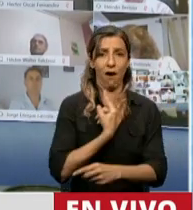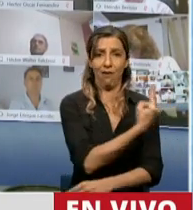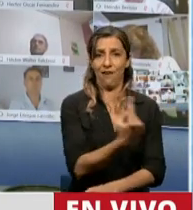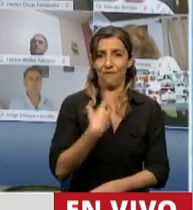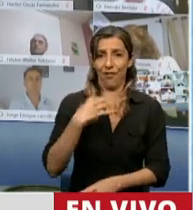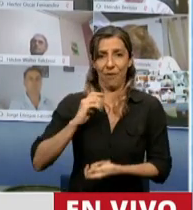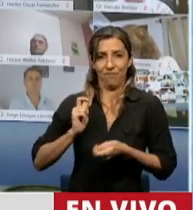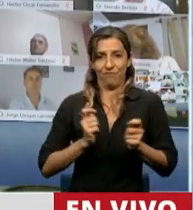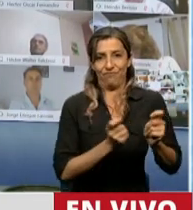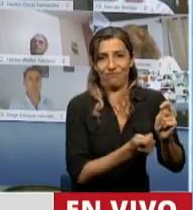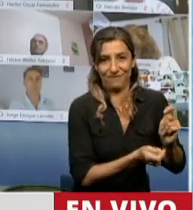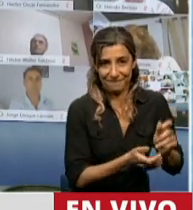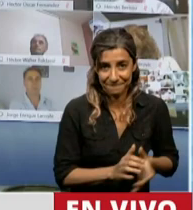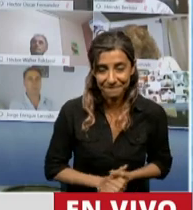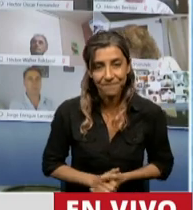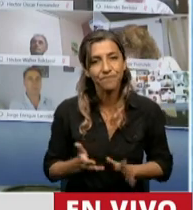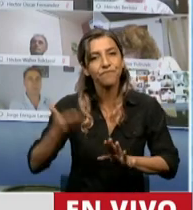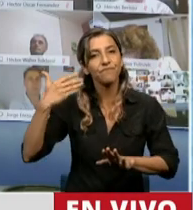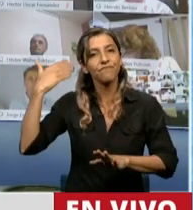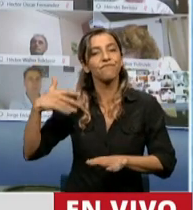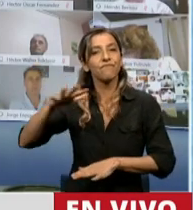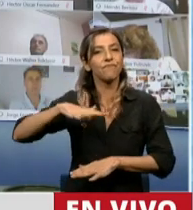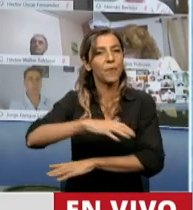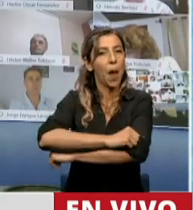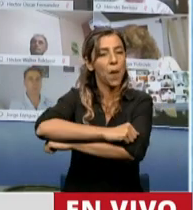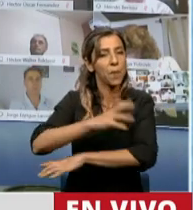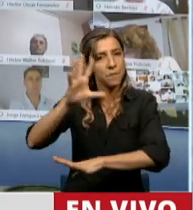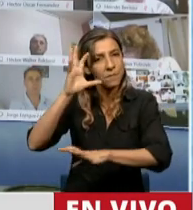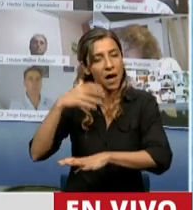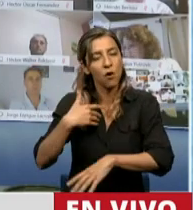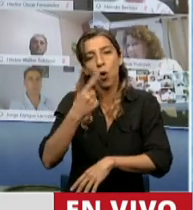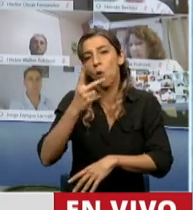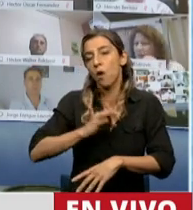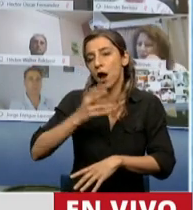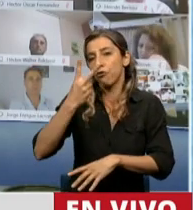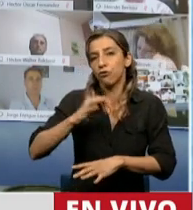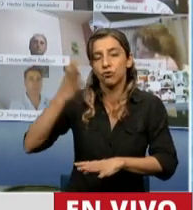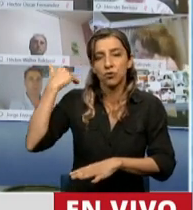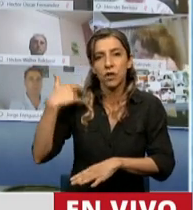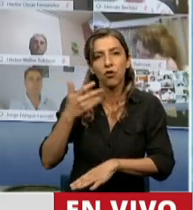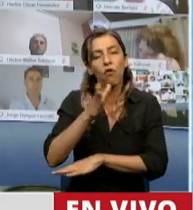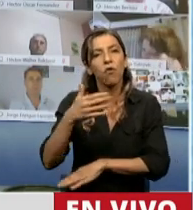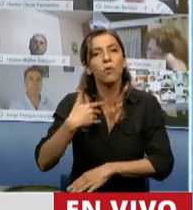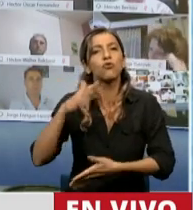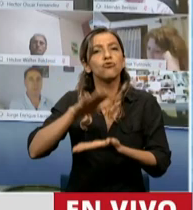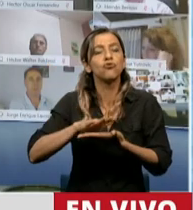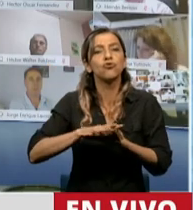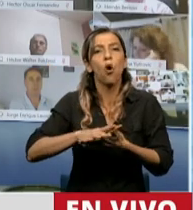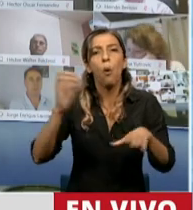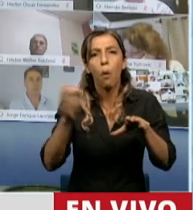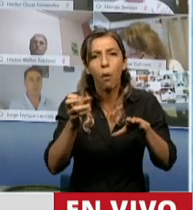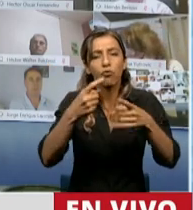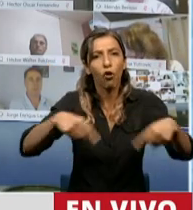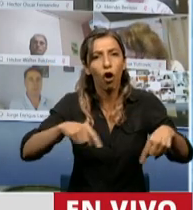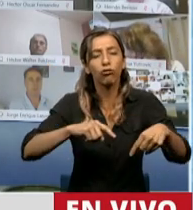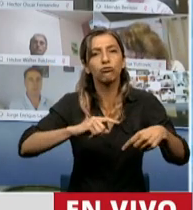tiempo, allá por Avellaneda, hace un año, 2 años, fuimos a la inauguración de un ecopunto de reciclado que facilita el trabajo